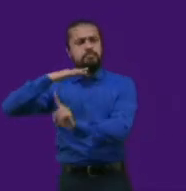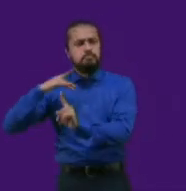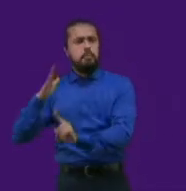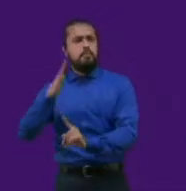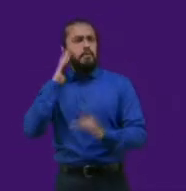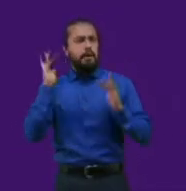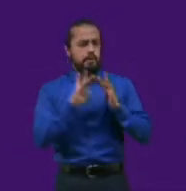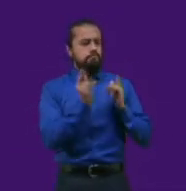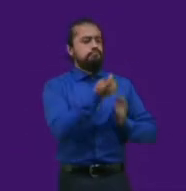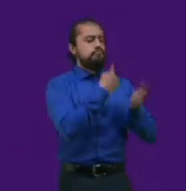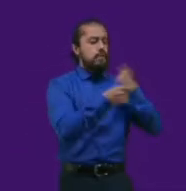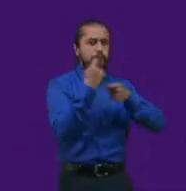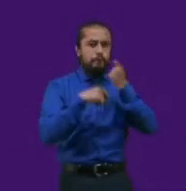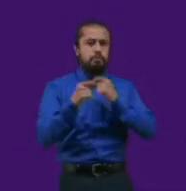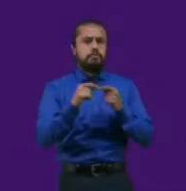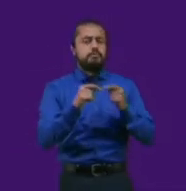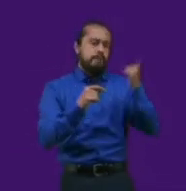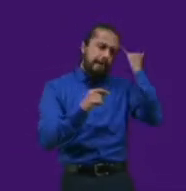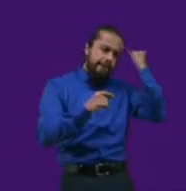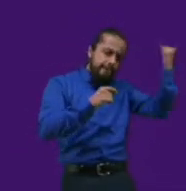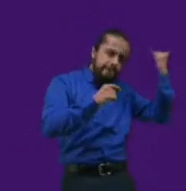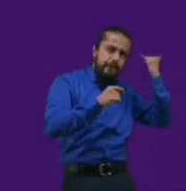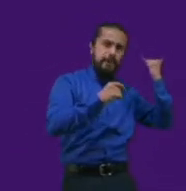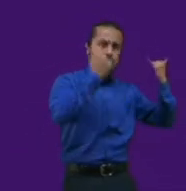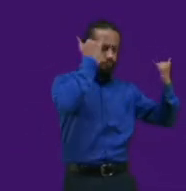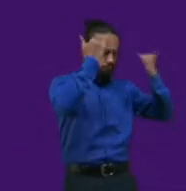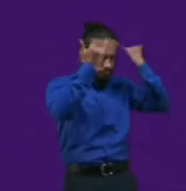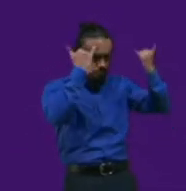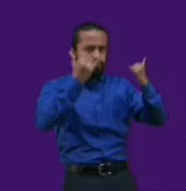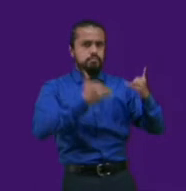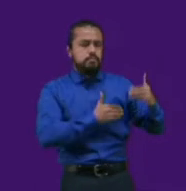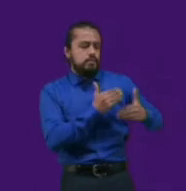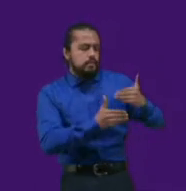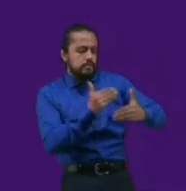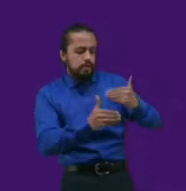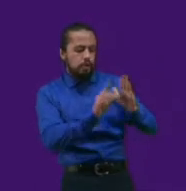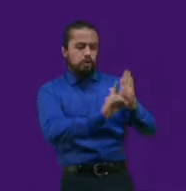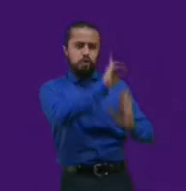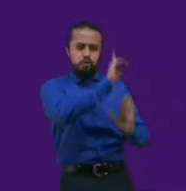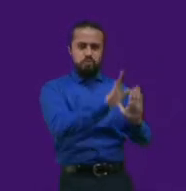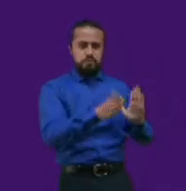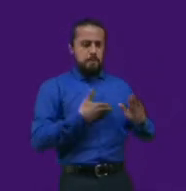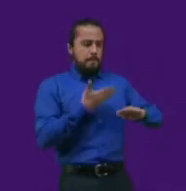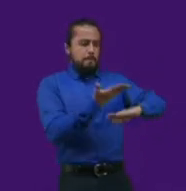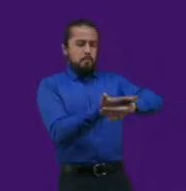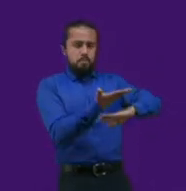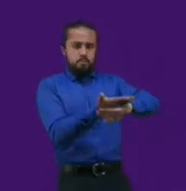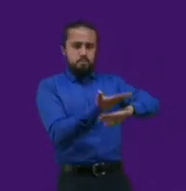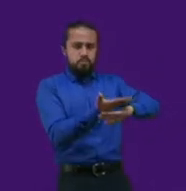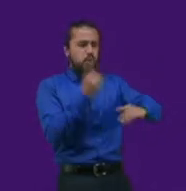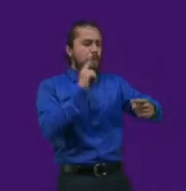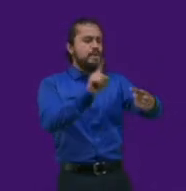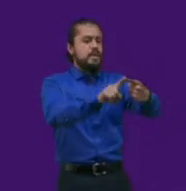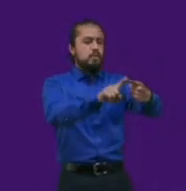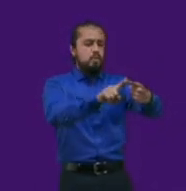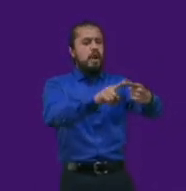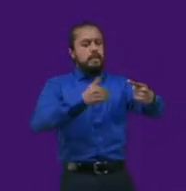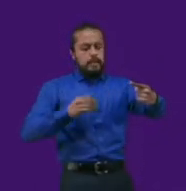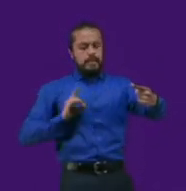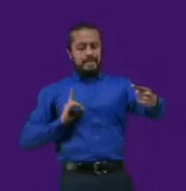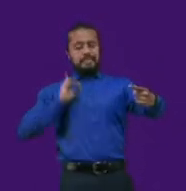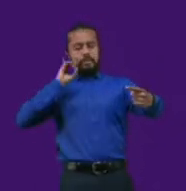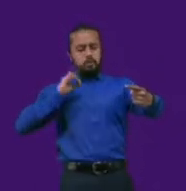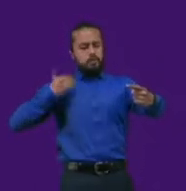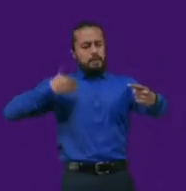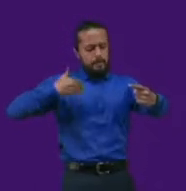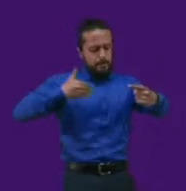de empezar con su idea, de empezar como a desarrollar ese propósito, pues digamos que tuve conexión con todos